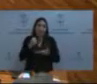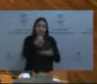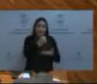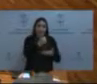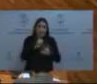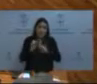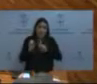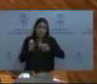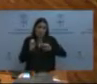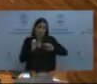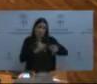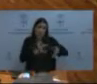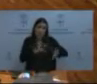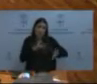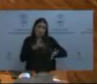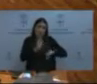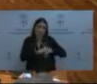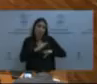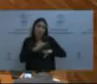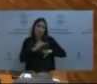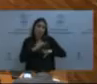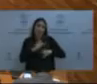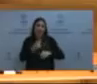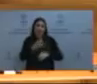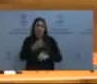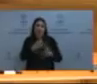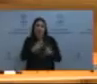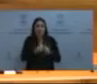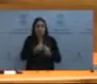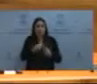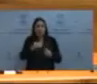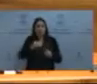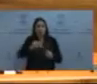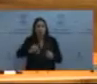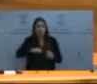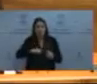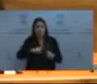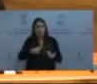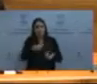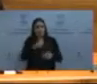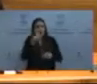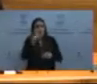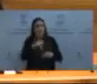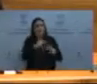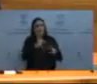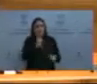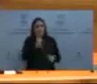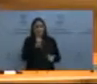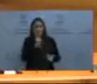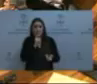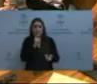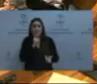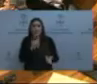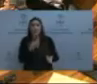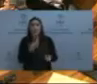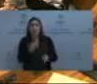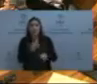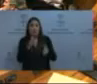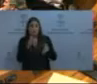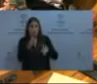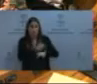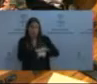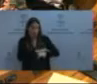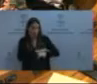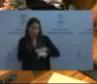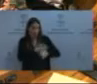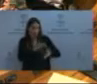con el ERA? Gracias, señor Rodríguez Feito. Para contestar, tiene la palabra el Consejo de Gobierno. Sí. Muy buenos días, presidenta. Diputado, bueno,